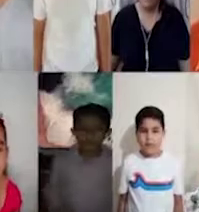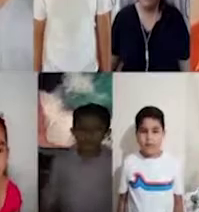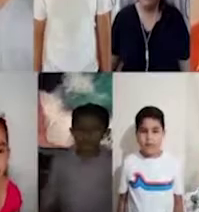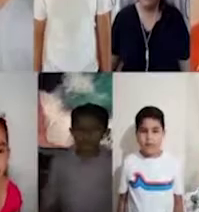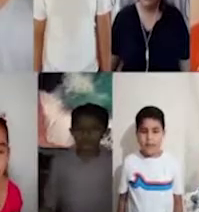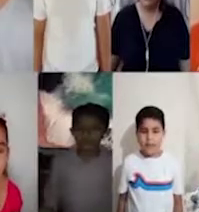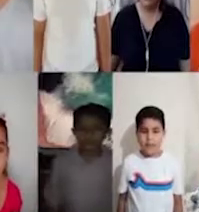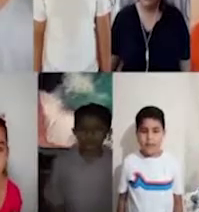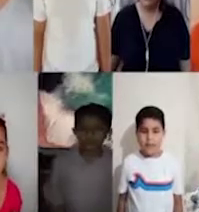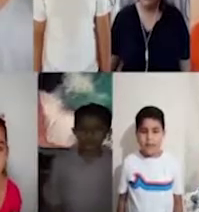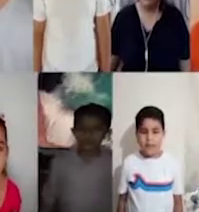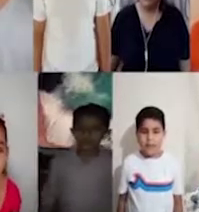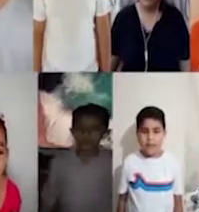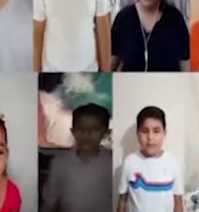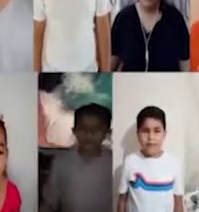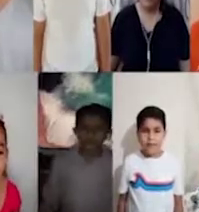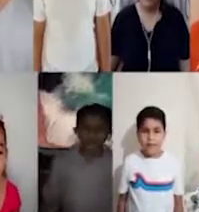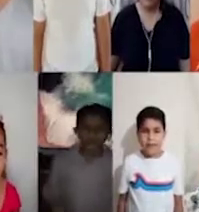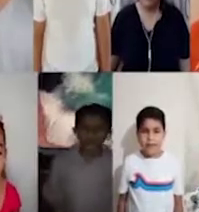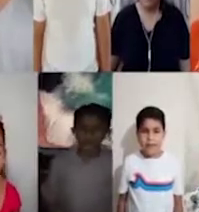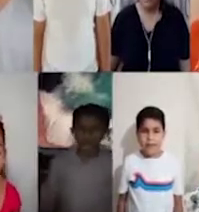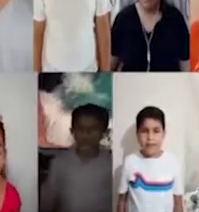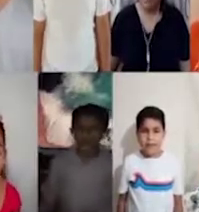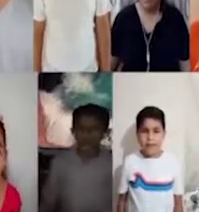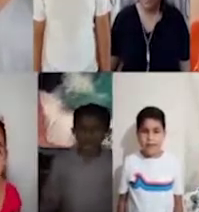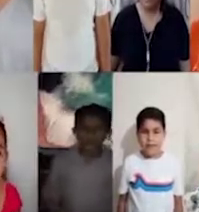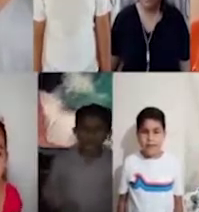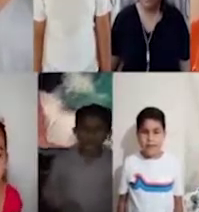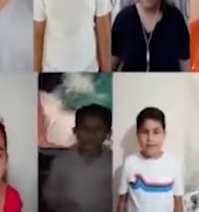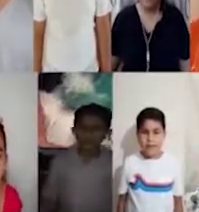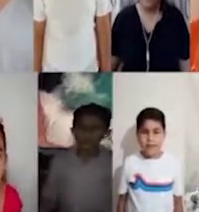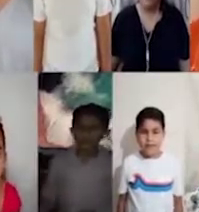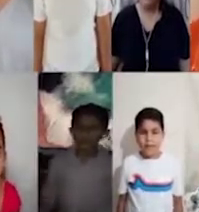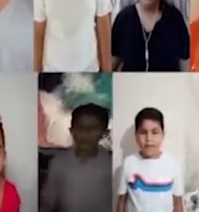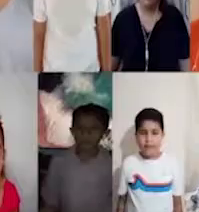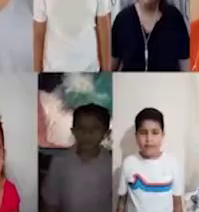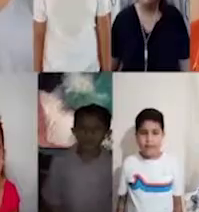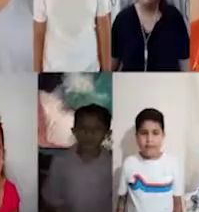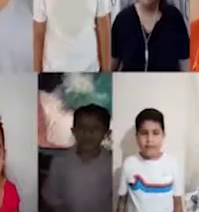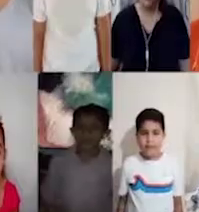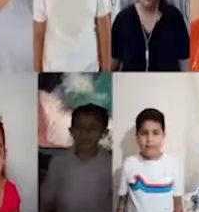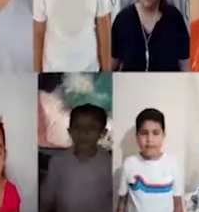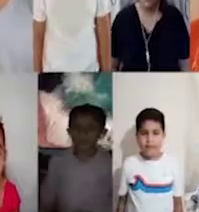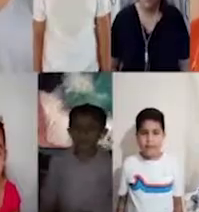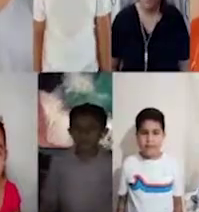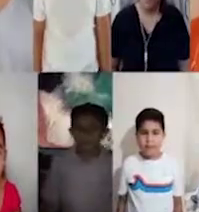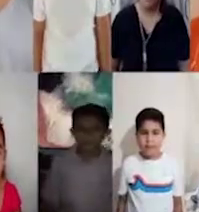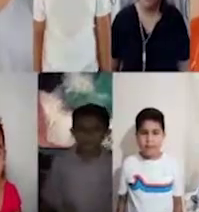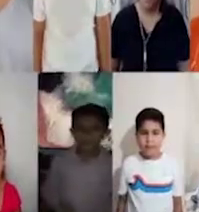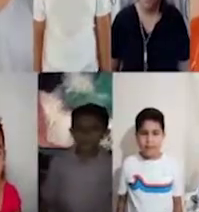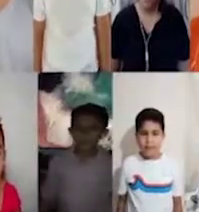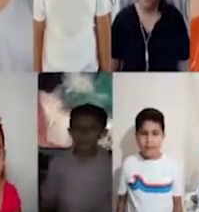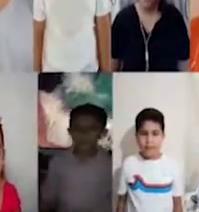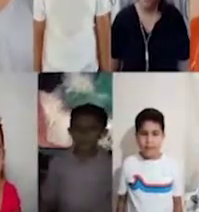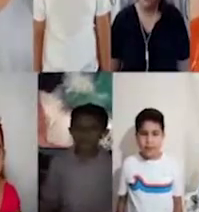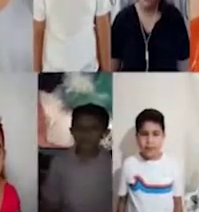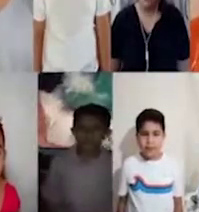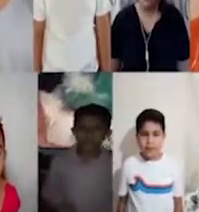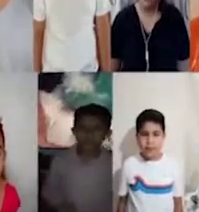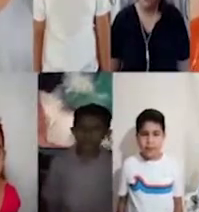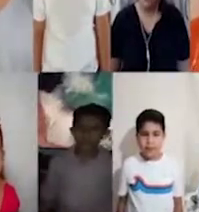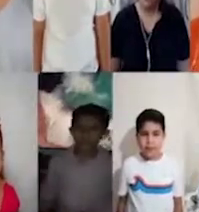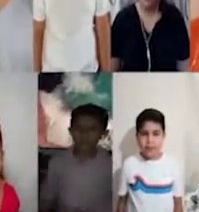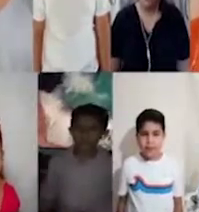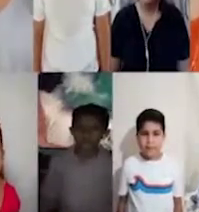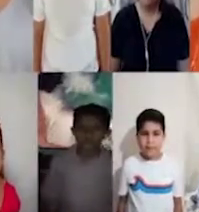La negrita cucurumbe se fue a bañar al mar para ver si las